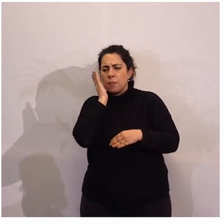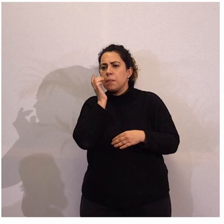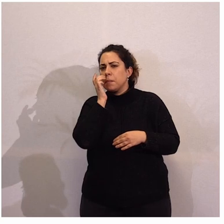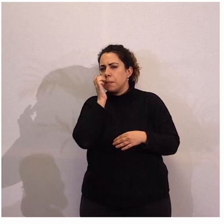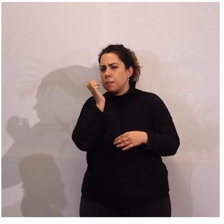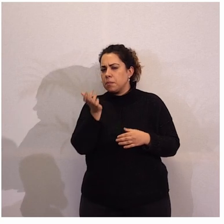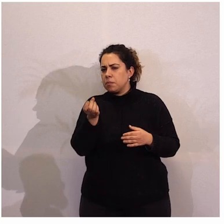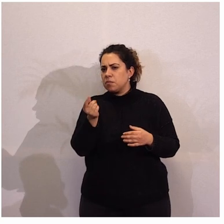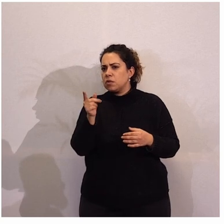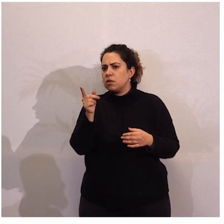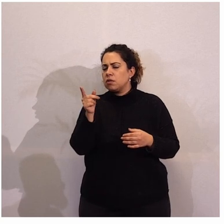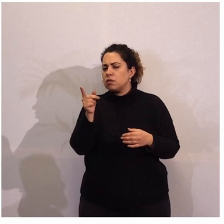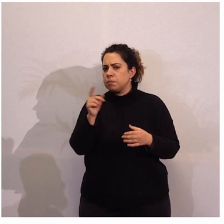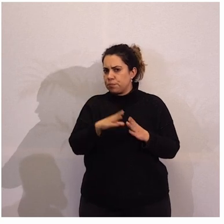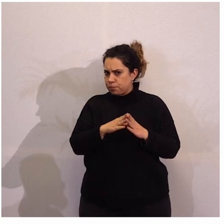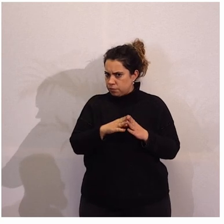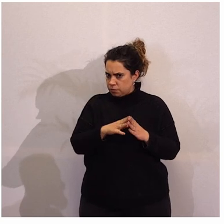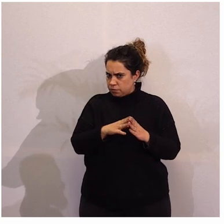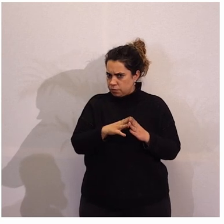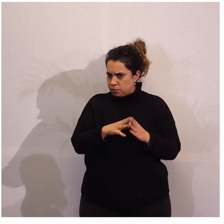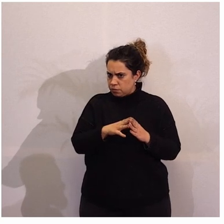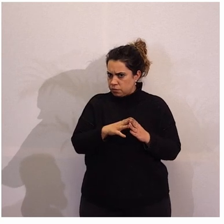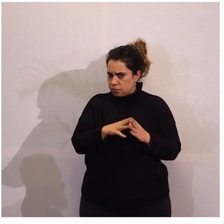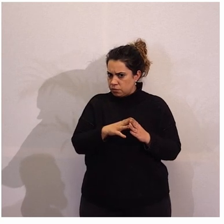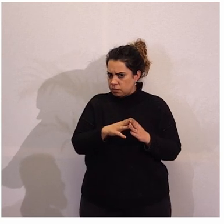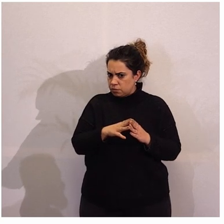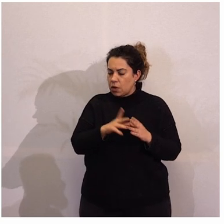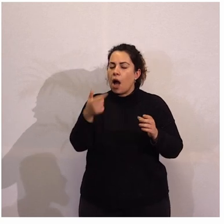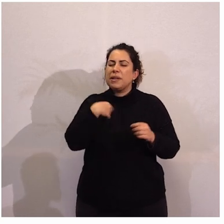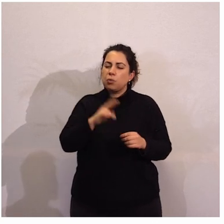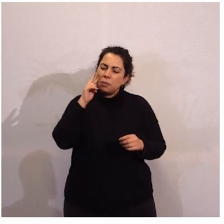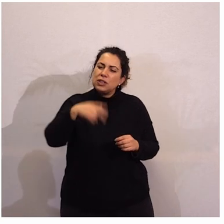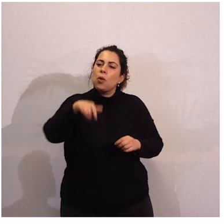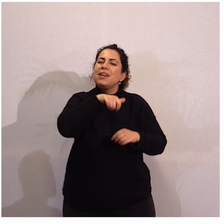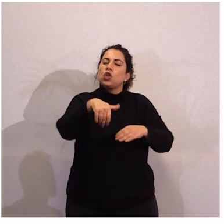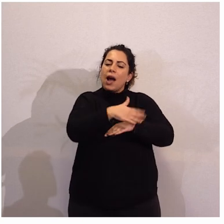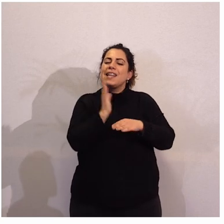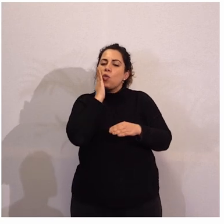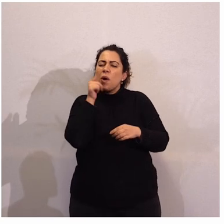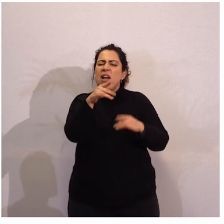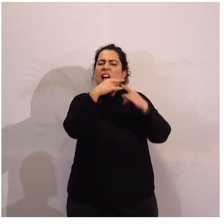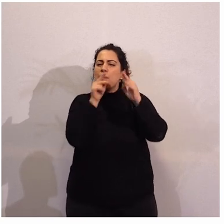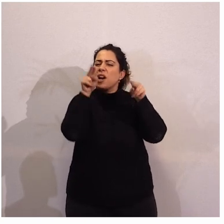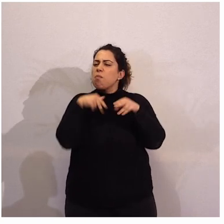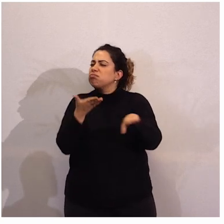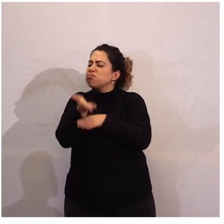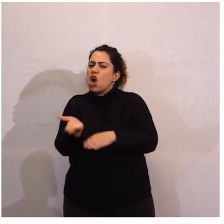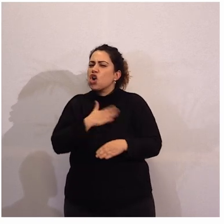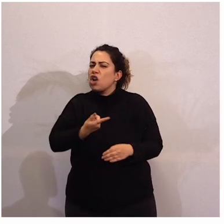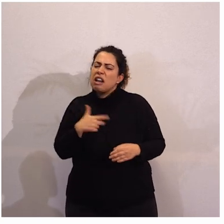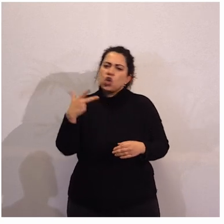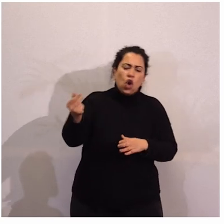t'has encontrat nunca que hi ha persones que se neguen a ir als albergues? Sí.